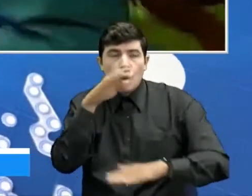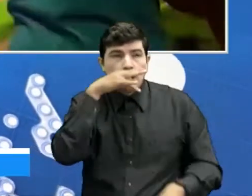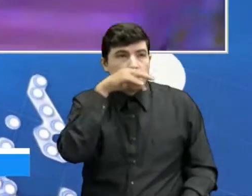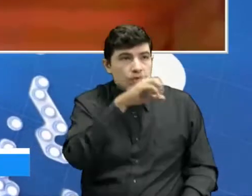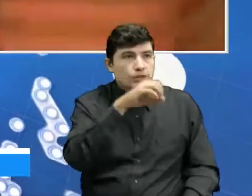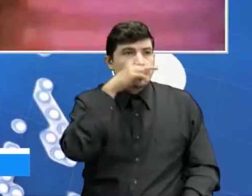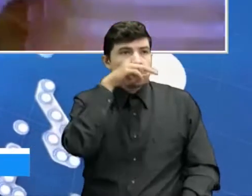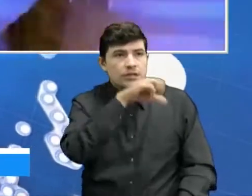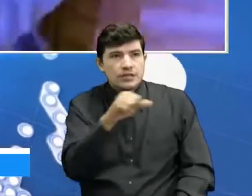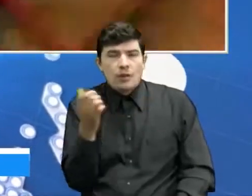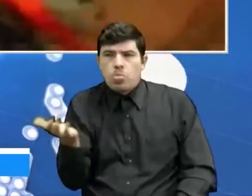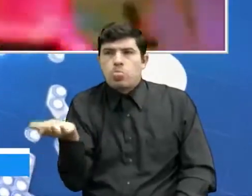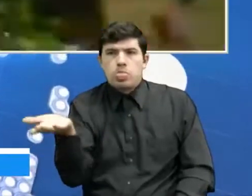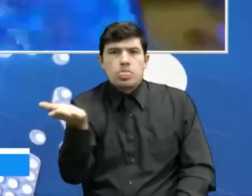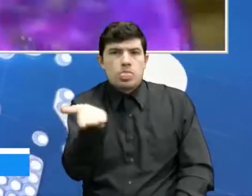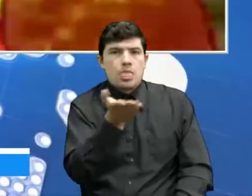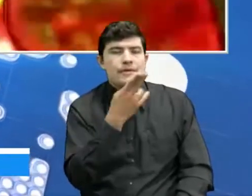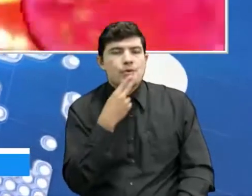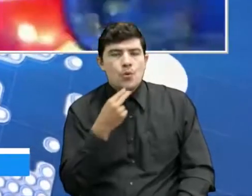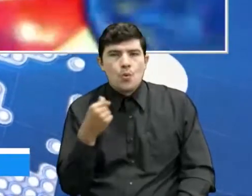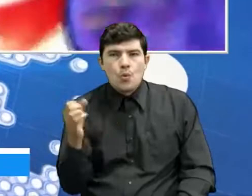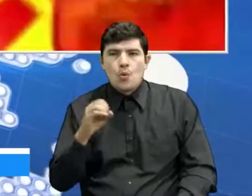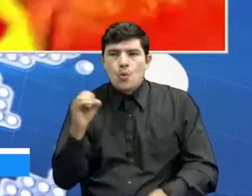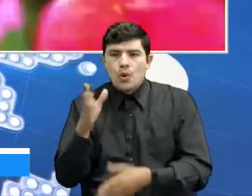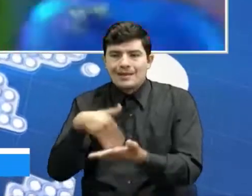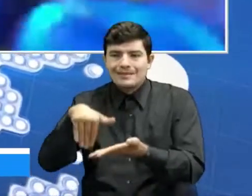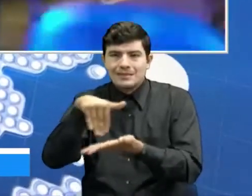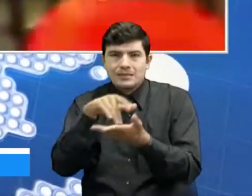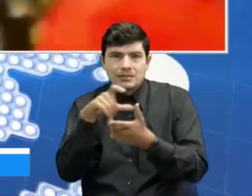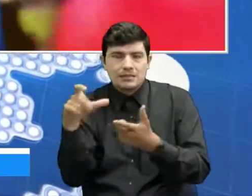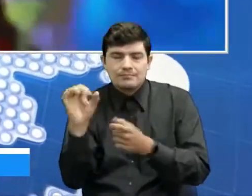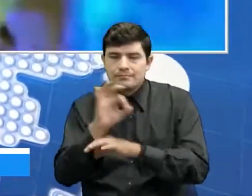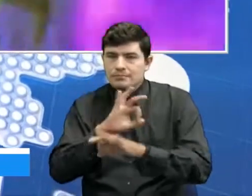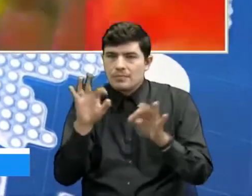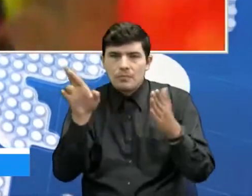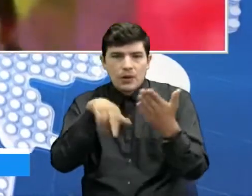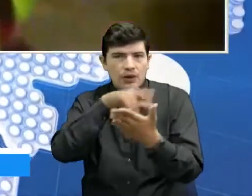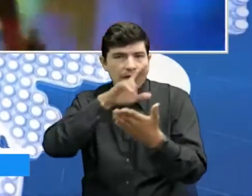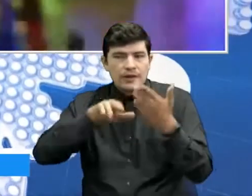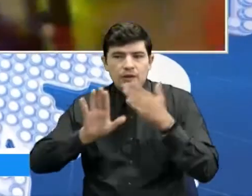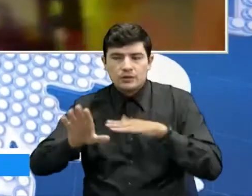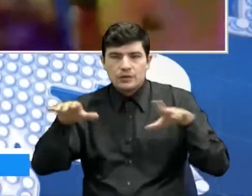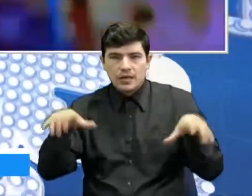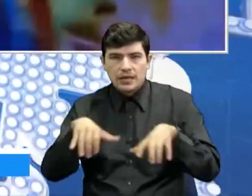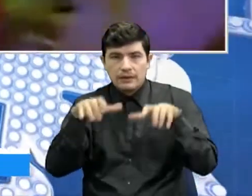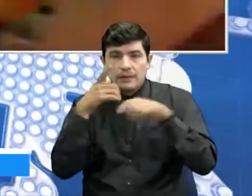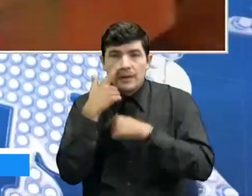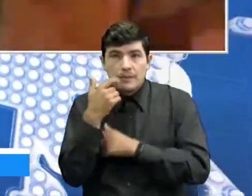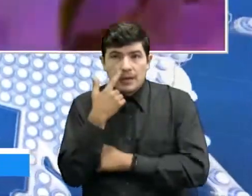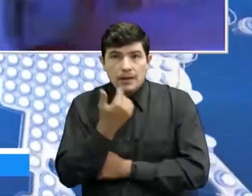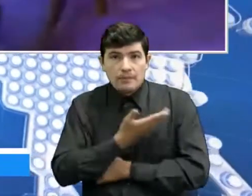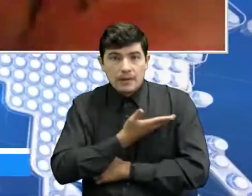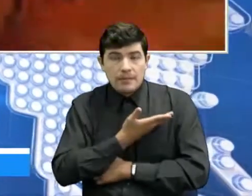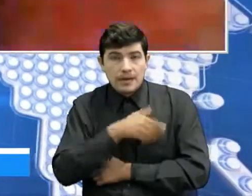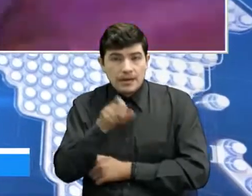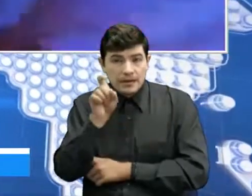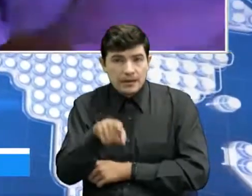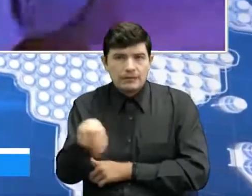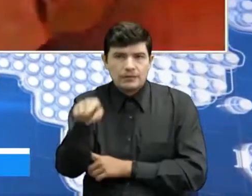niñas pidiendo dulces en las calles o en los centros comerciales. Está totalmente prohibido este tipo de actividades y los padres de familia deben entender